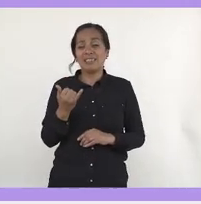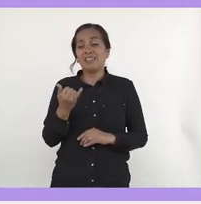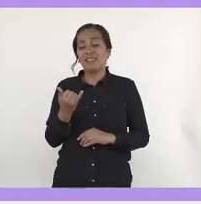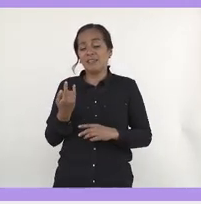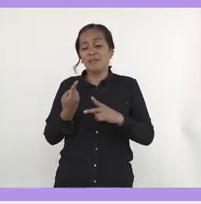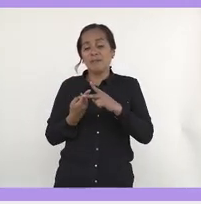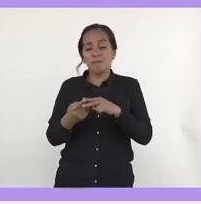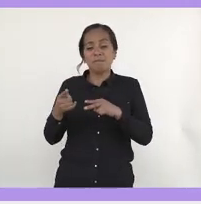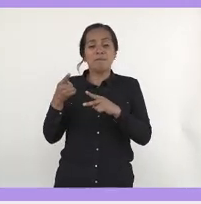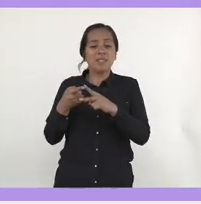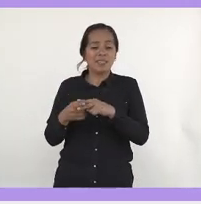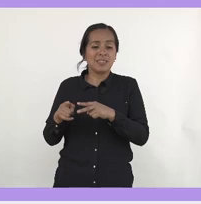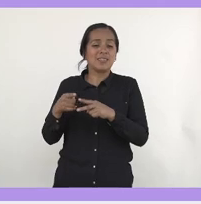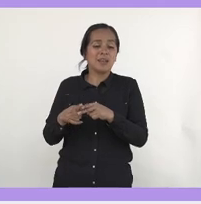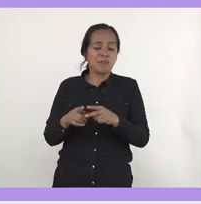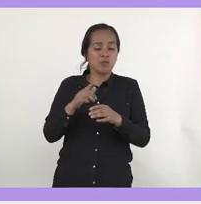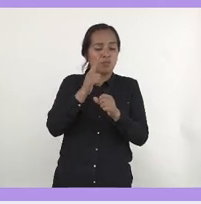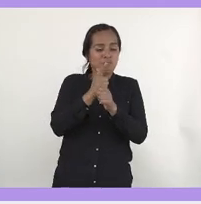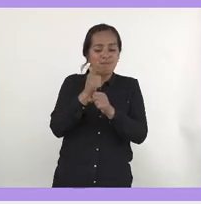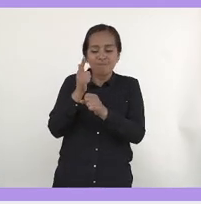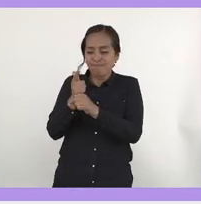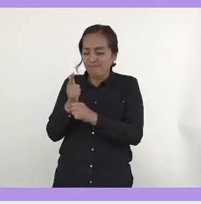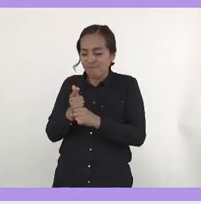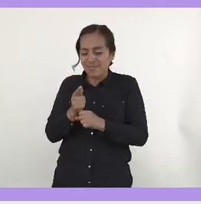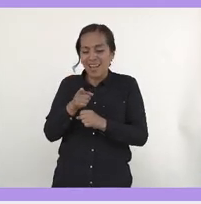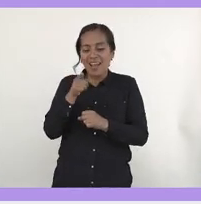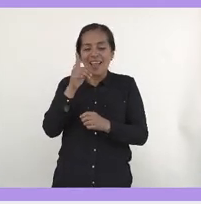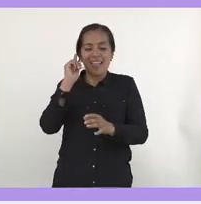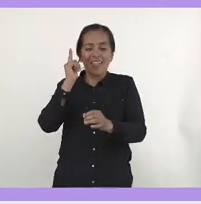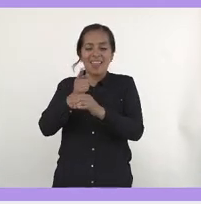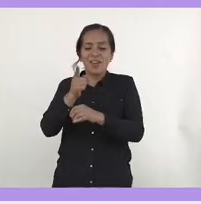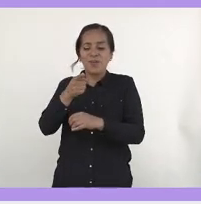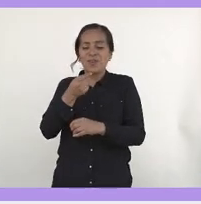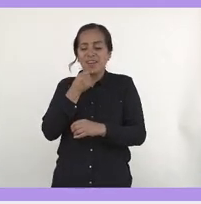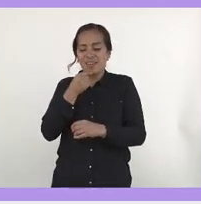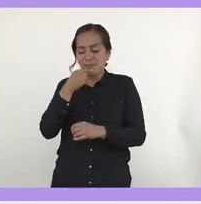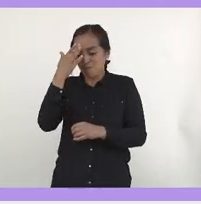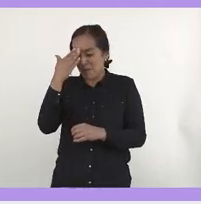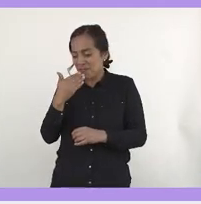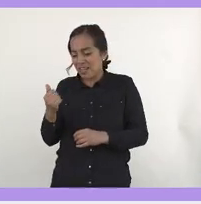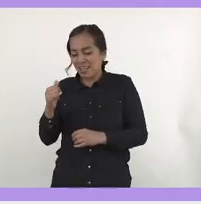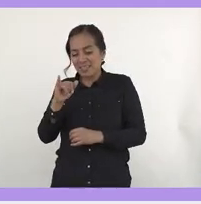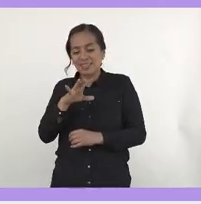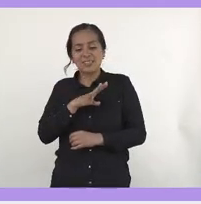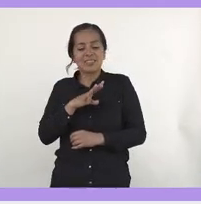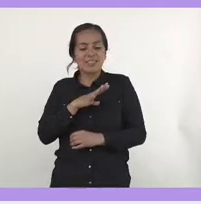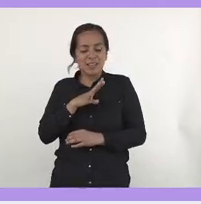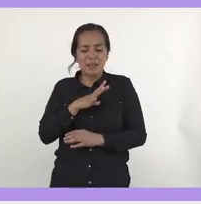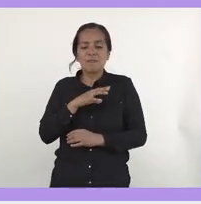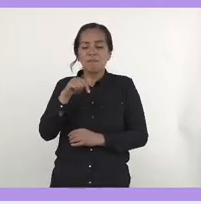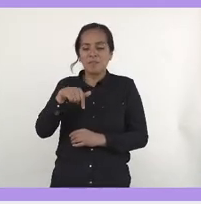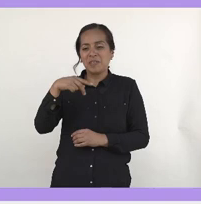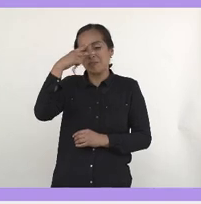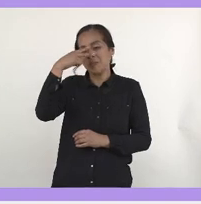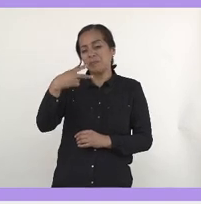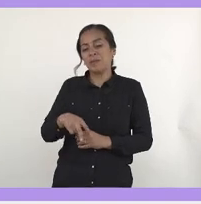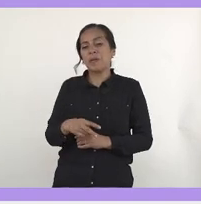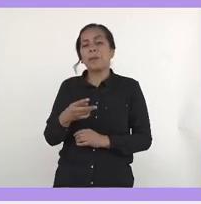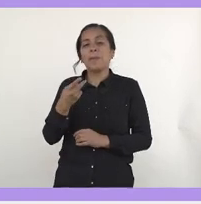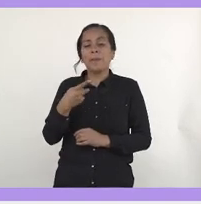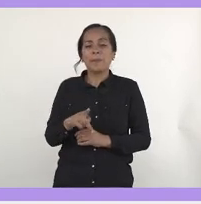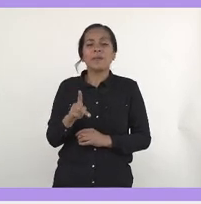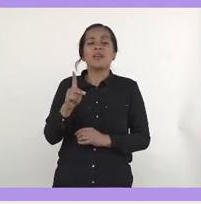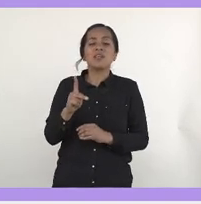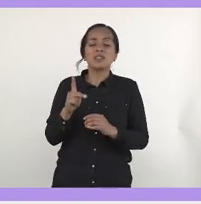empezamos a a tener mucho más conciencia de que sí tenemos este talento de que sí tenemos esas situaciones Pero también es